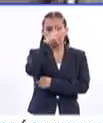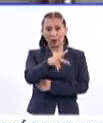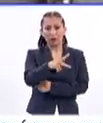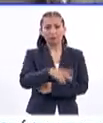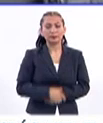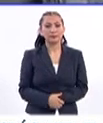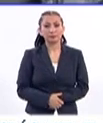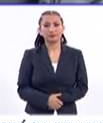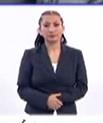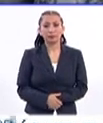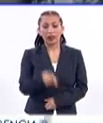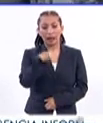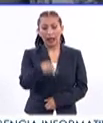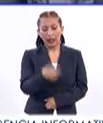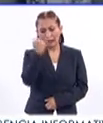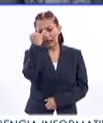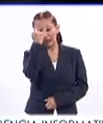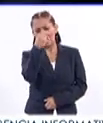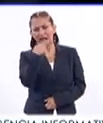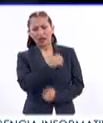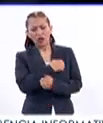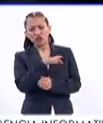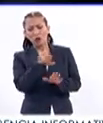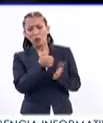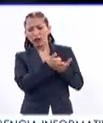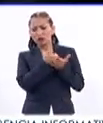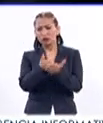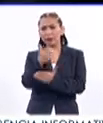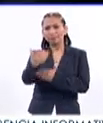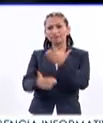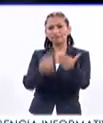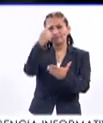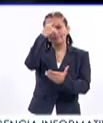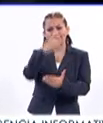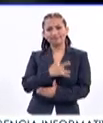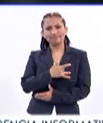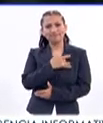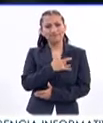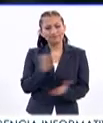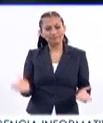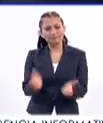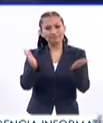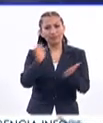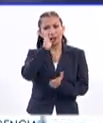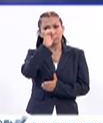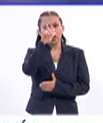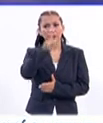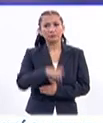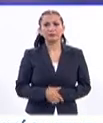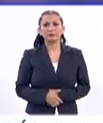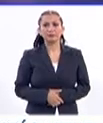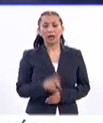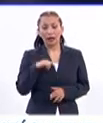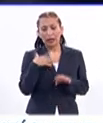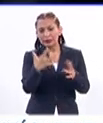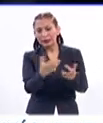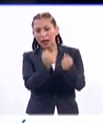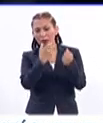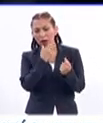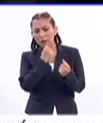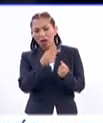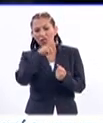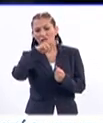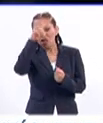México. Concebía la educación como un motor que genera conciencias y alienta el espíritu. que rescata al hombre